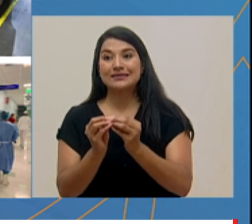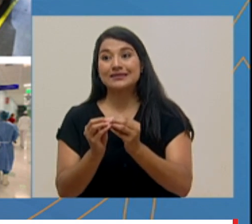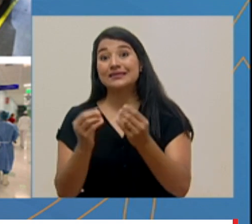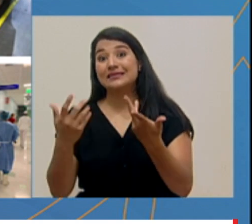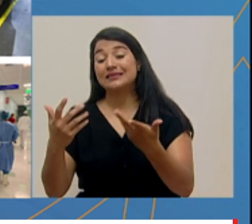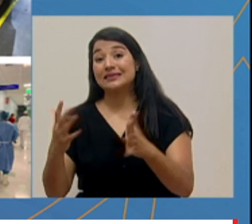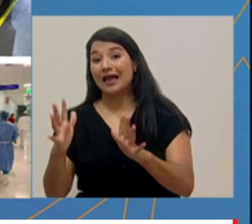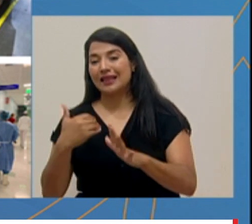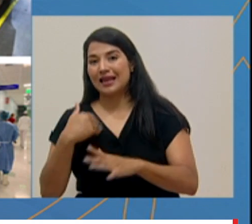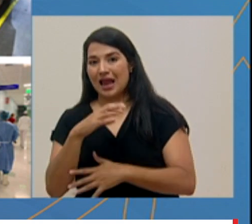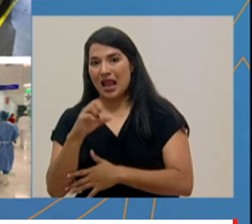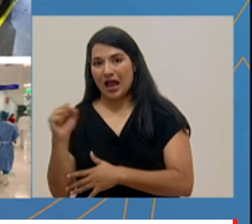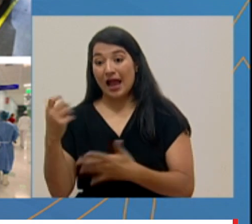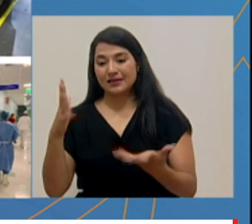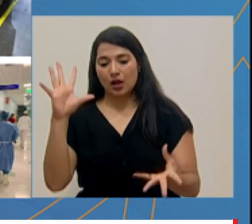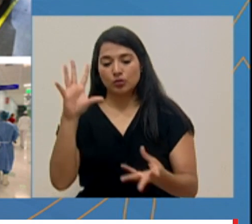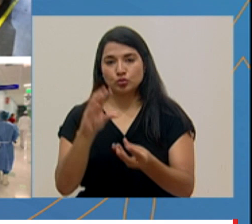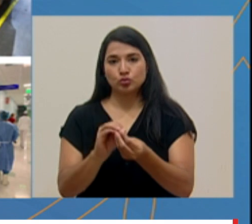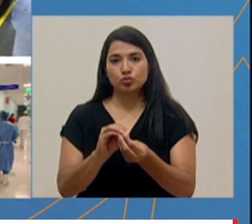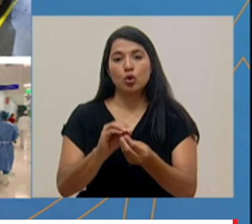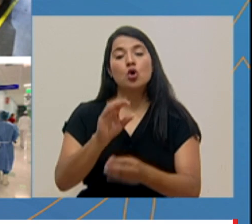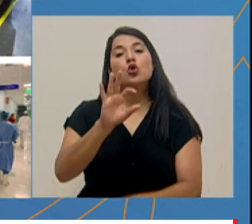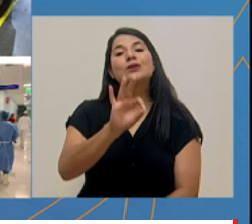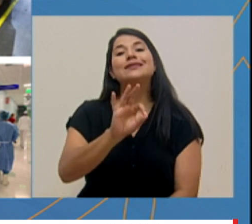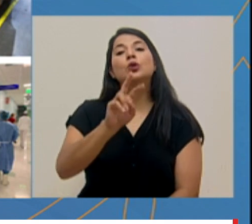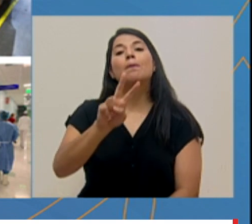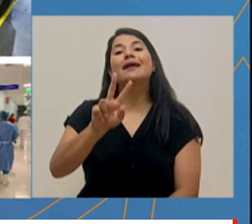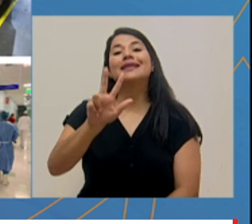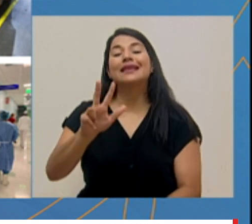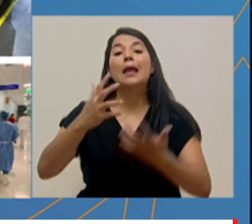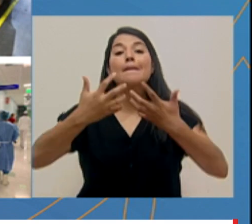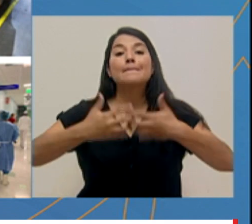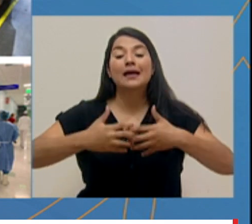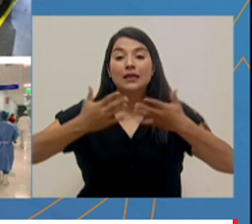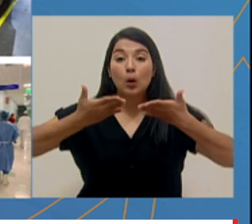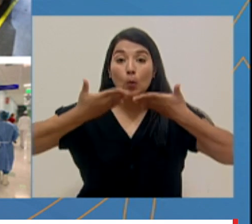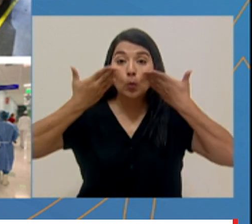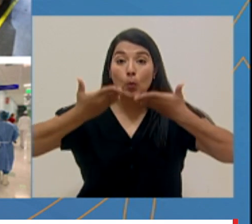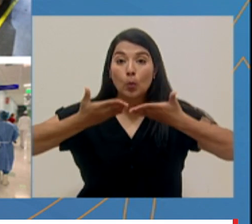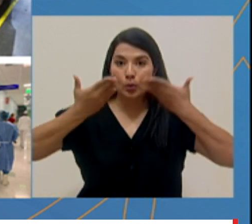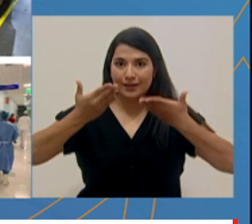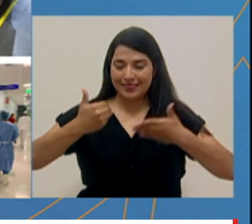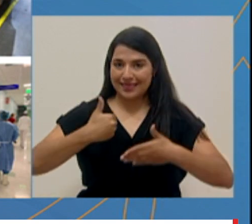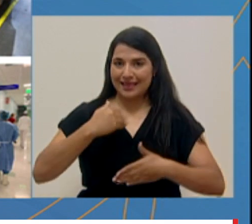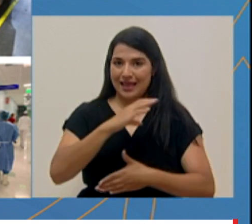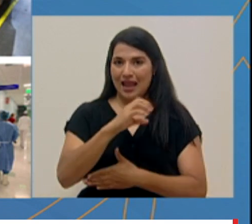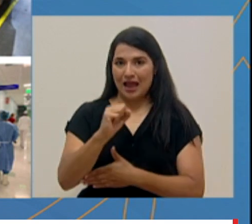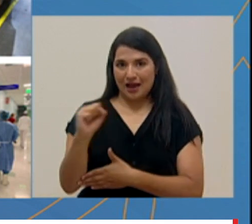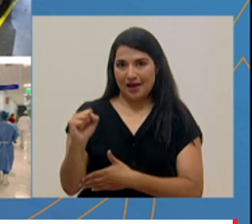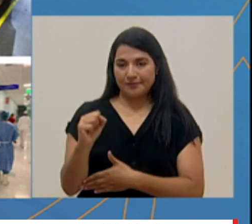hoy 923 ventiladores a disposición de la Caja.